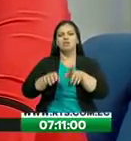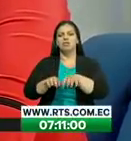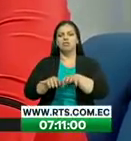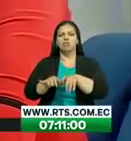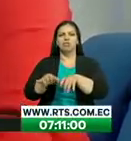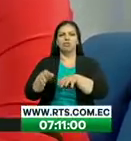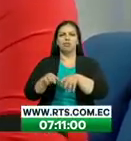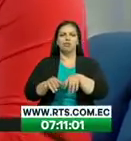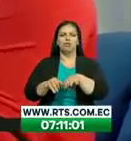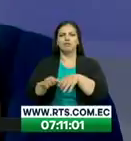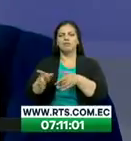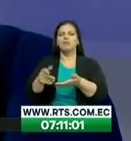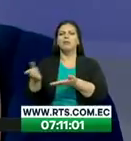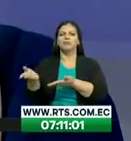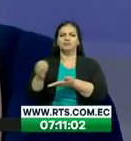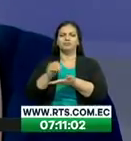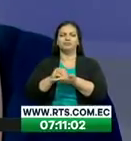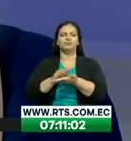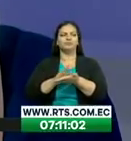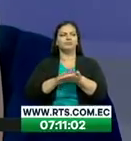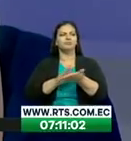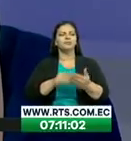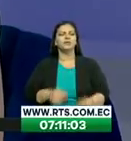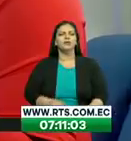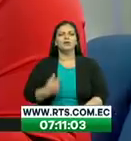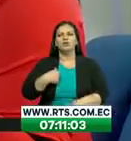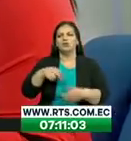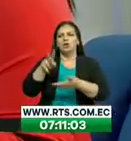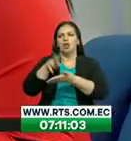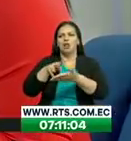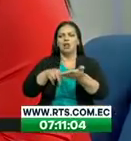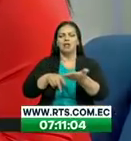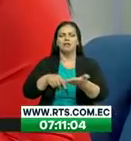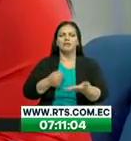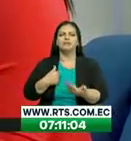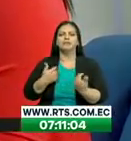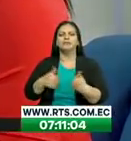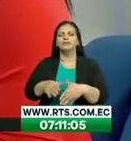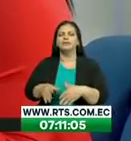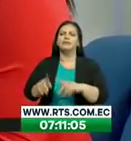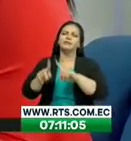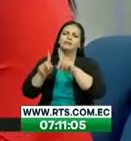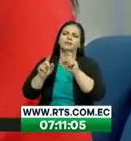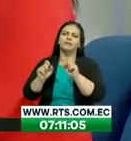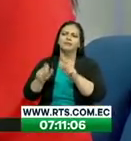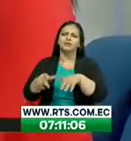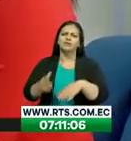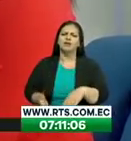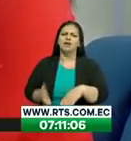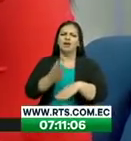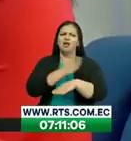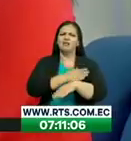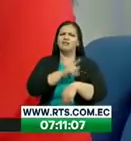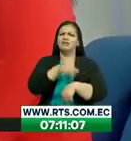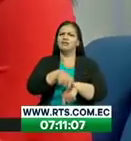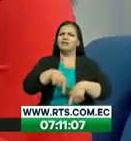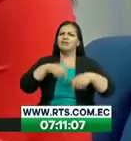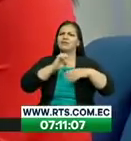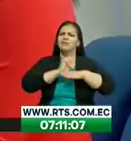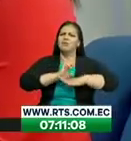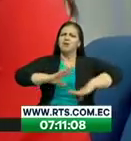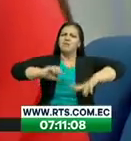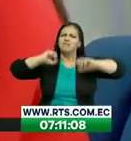el caos la paz. Yo quiero iniciar esta entrevista preguntándole, ¿cómo es que Ecuador llegó a ese punto de